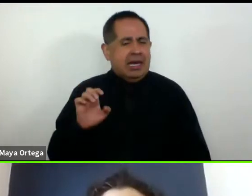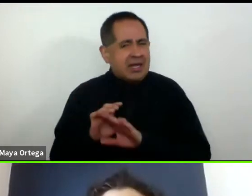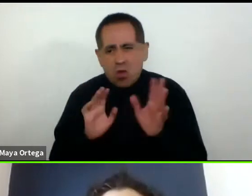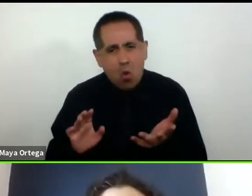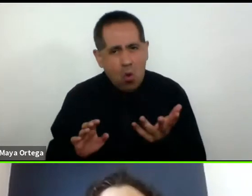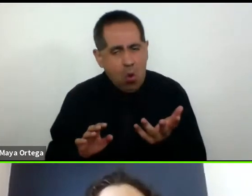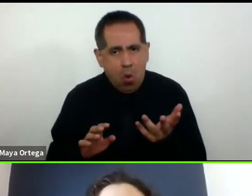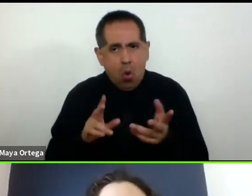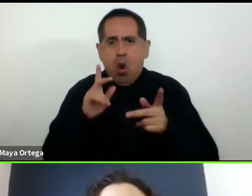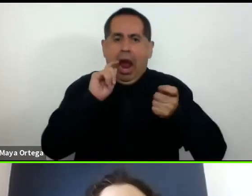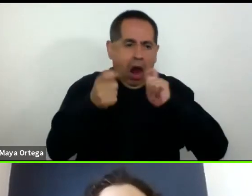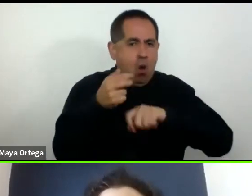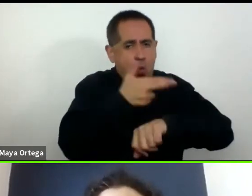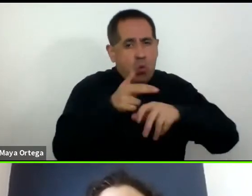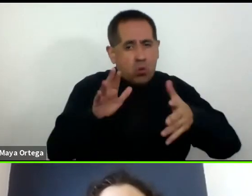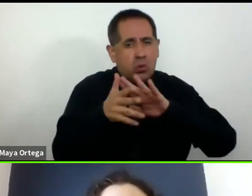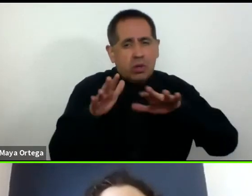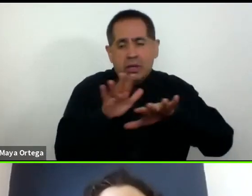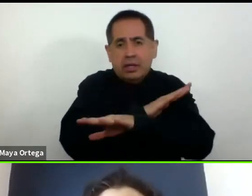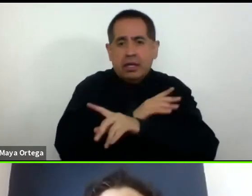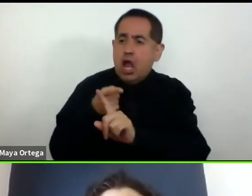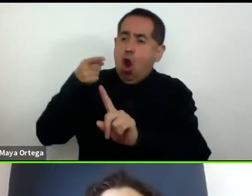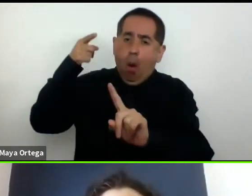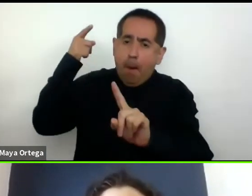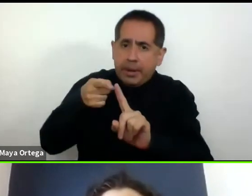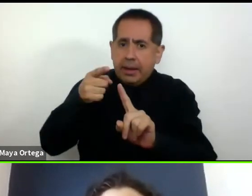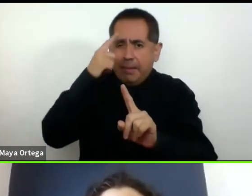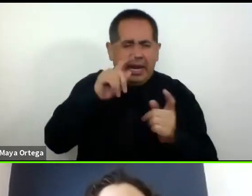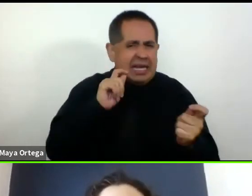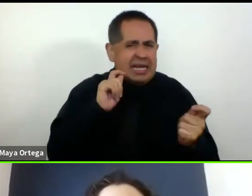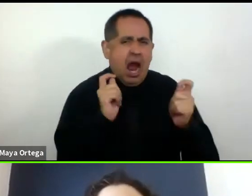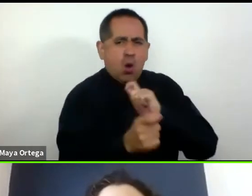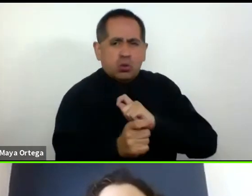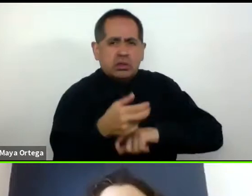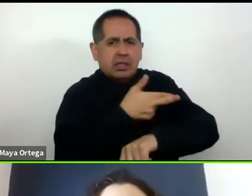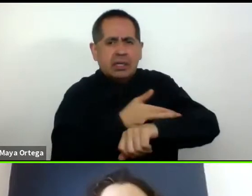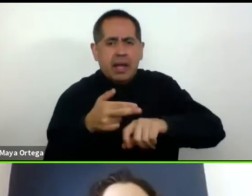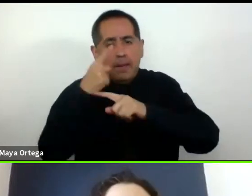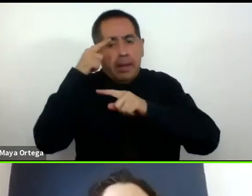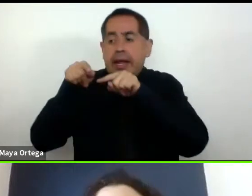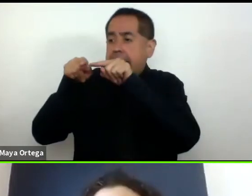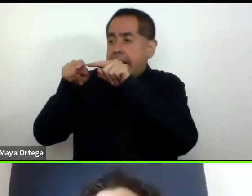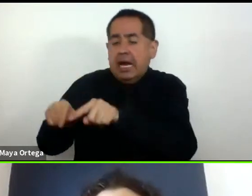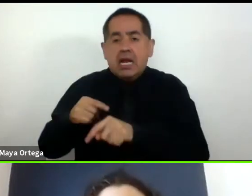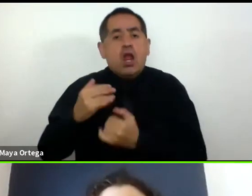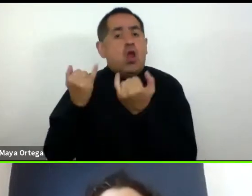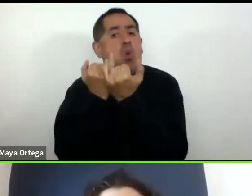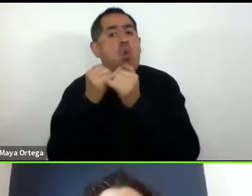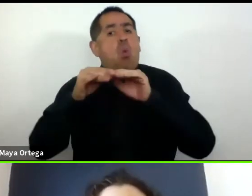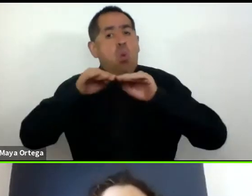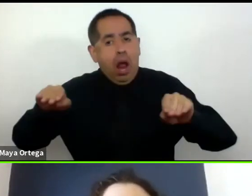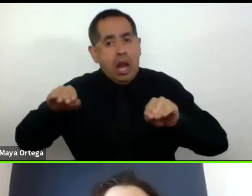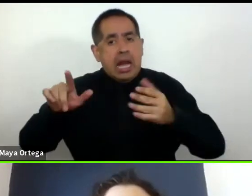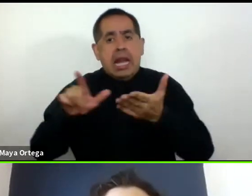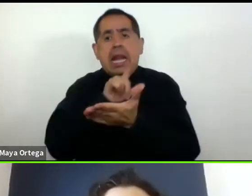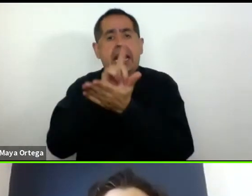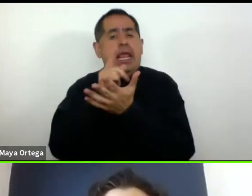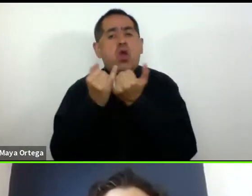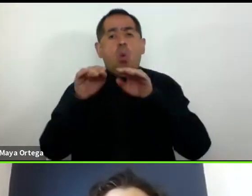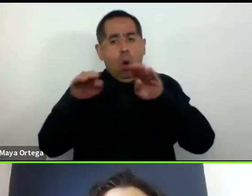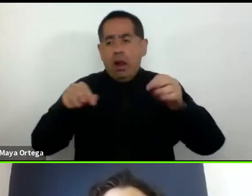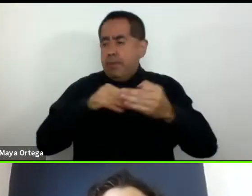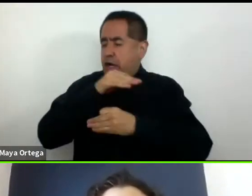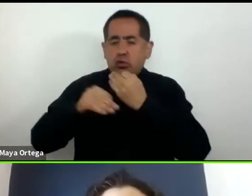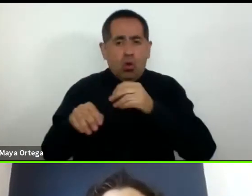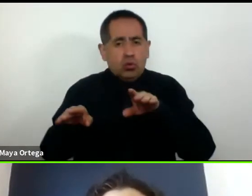un ajuste. Es decir, el objeto, el propósito del ajuste de procedimiento es asegurar la igualdad ante la ley. Y por eso es muy